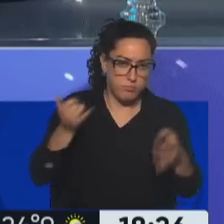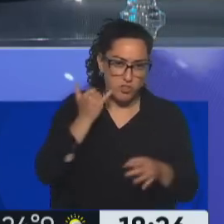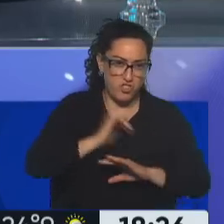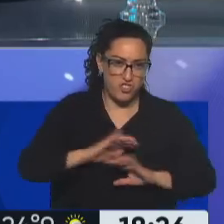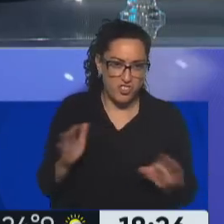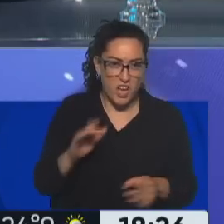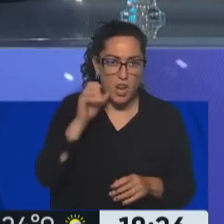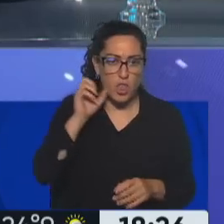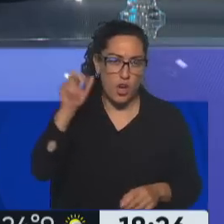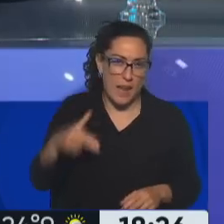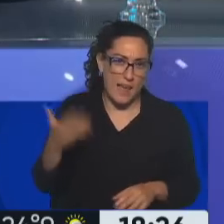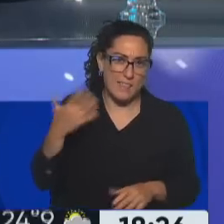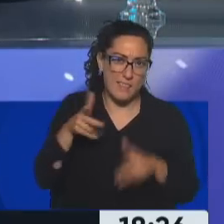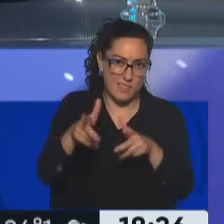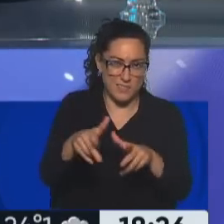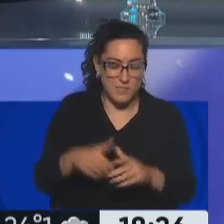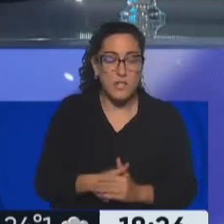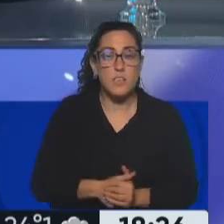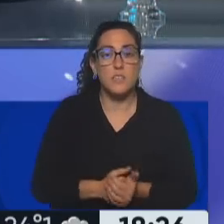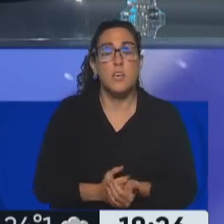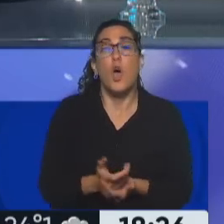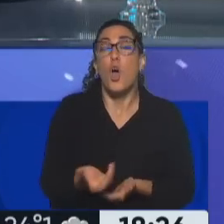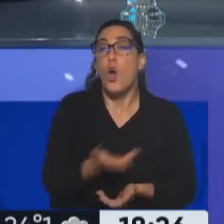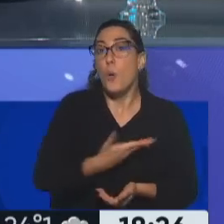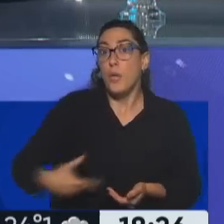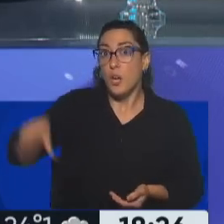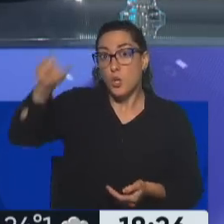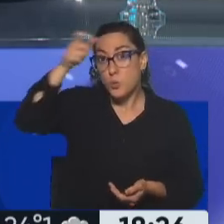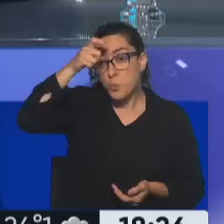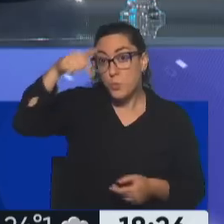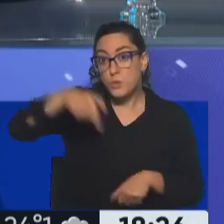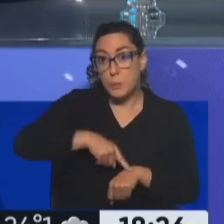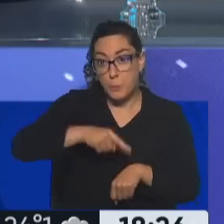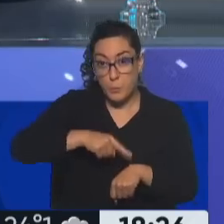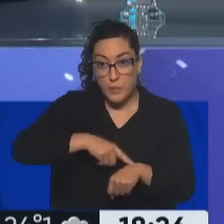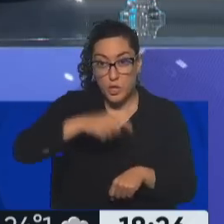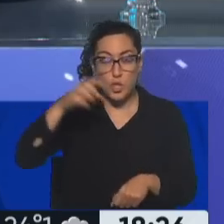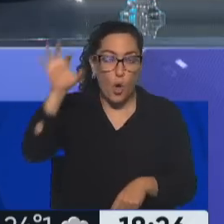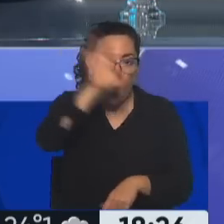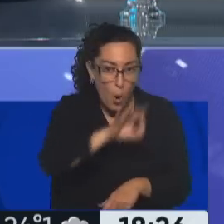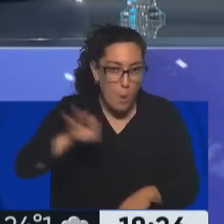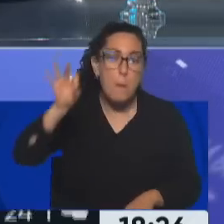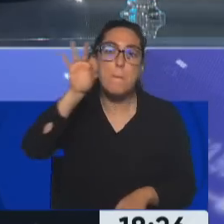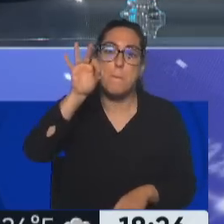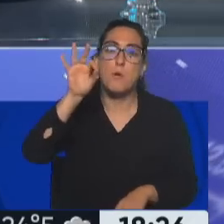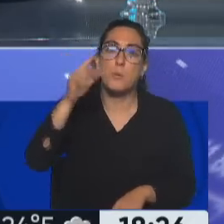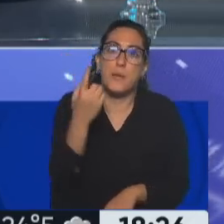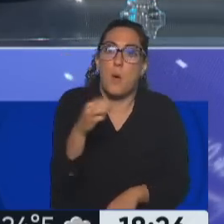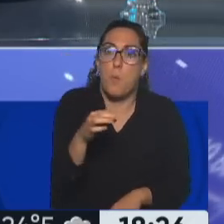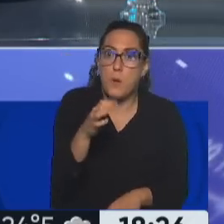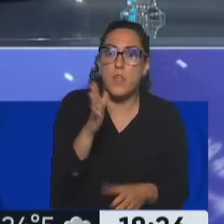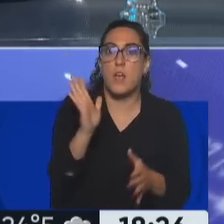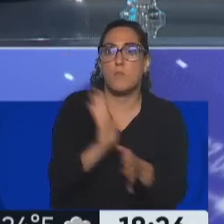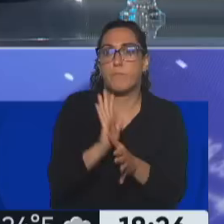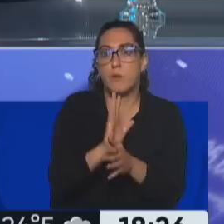a Erdogan. Bien, el gobierno turco en este momento tiene una oportunidad bastante única para conseguir